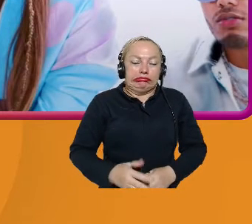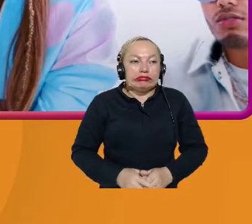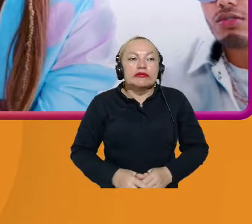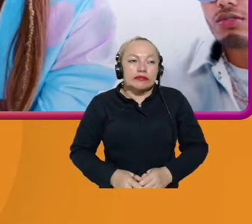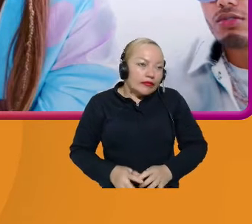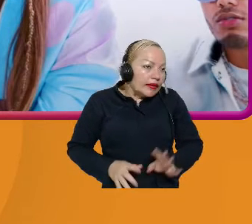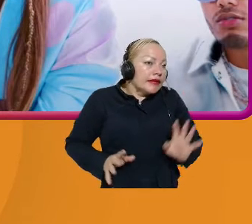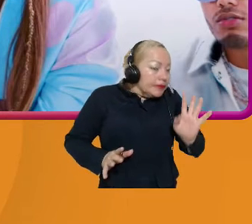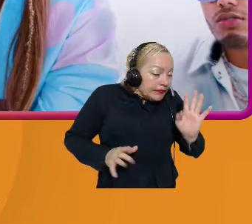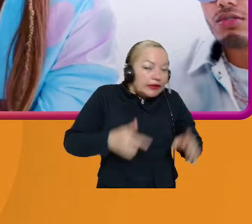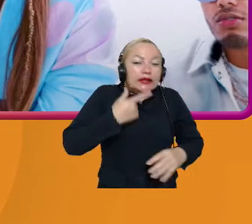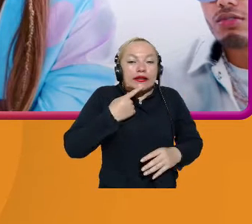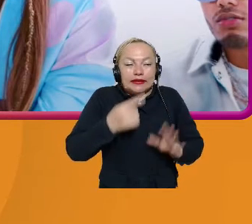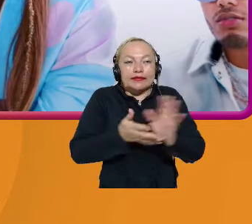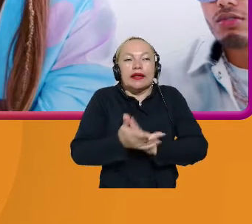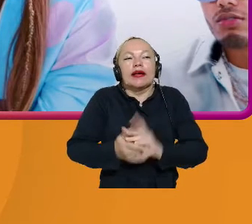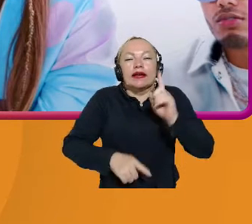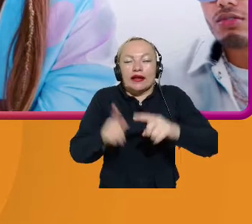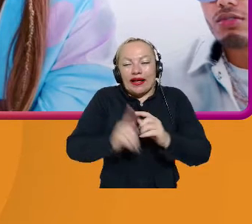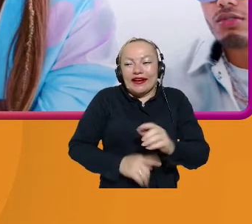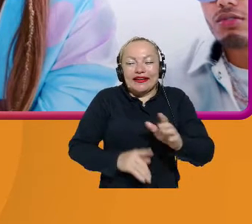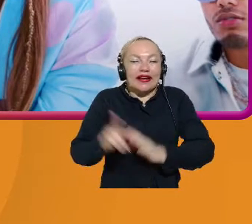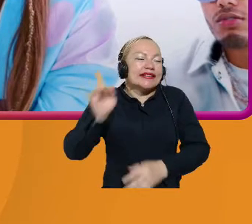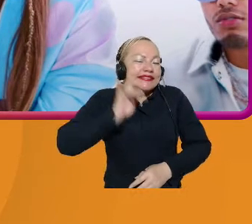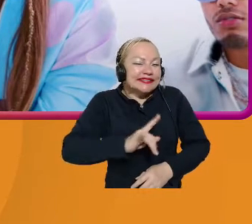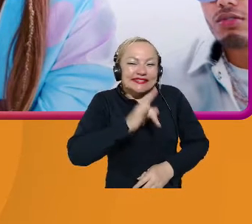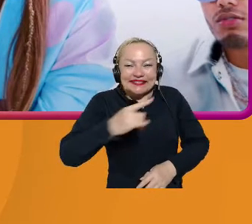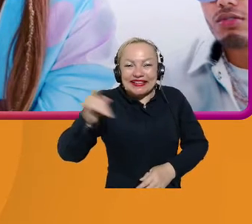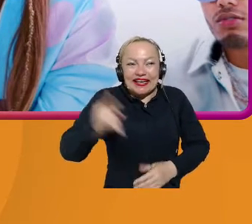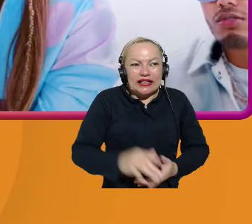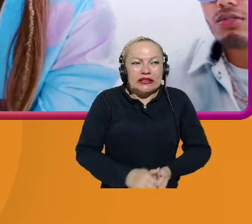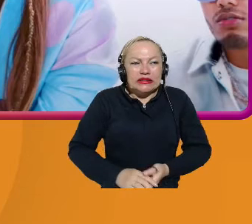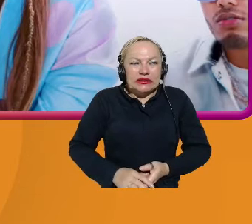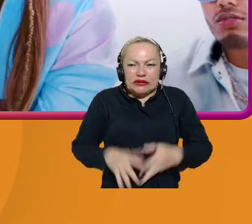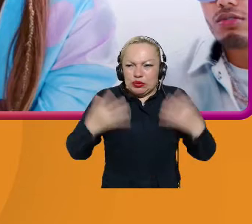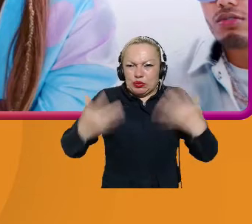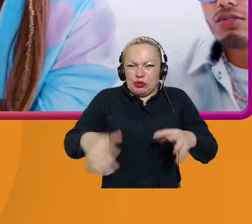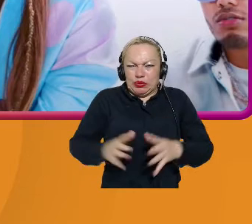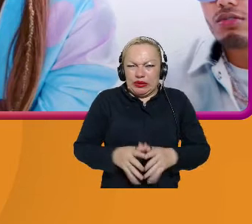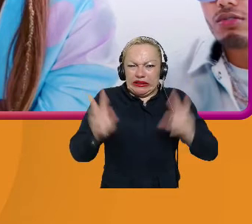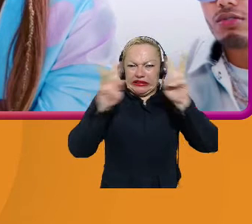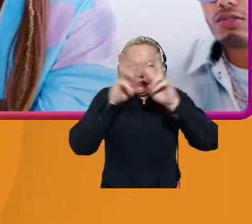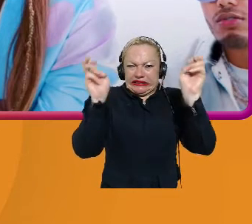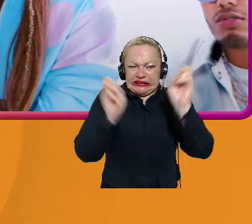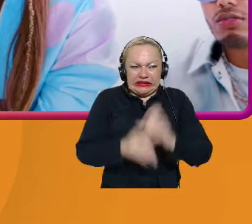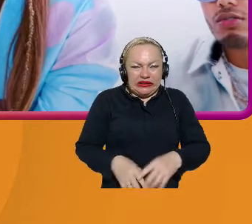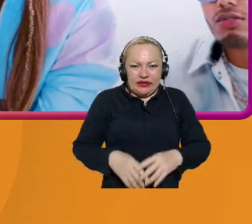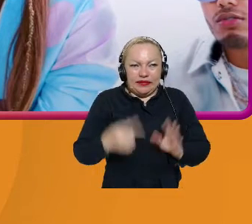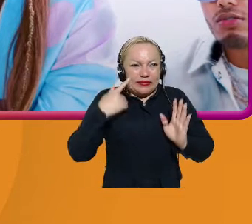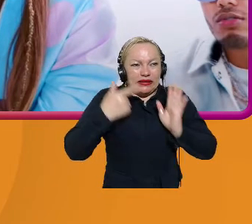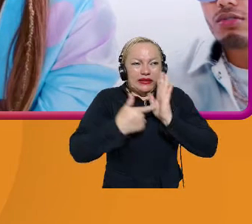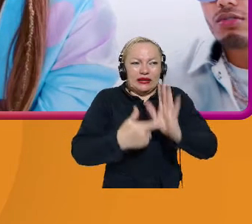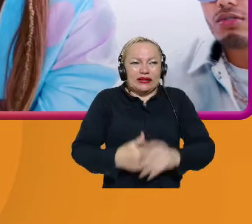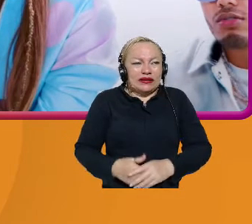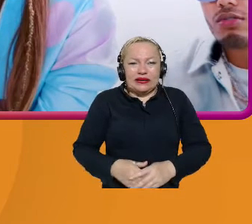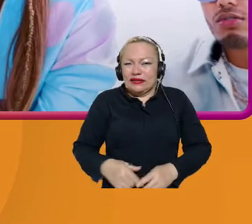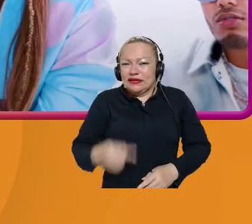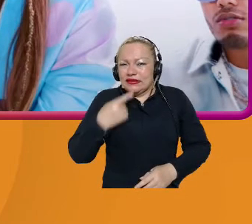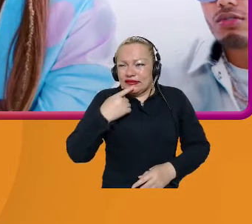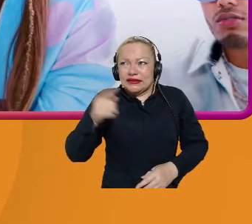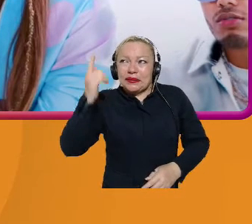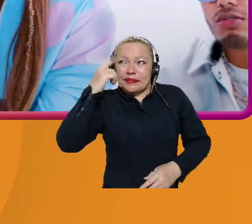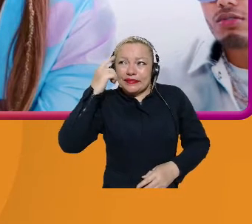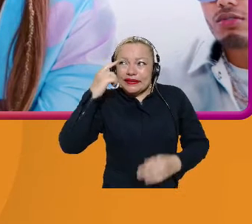al punto. O sea, llegan y las canciones son como... Las canciones son tan explícitas que dicen, sí, que dicen lo que uno ni siquiera se atrevería a